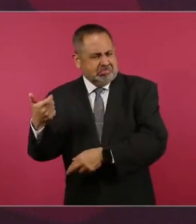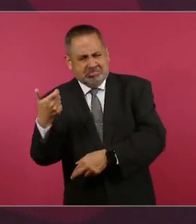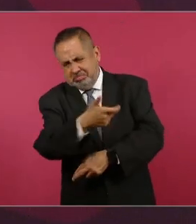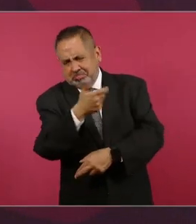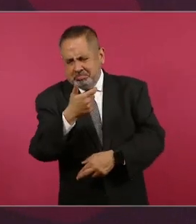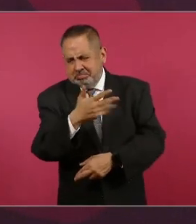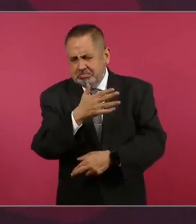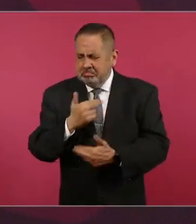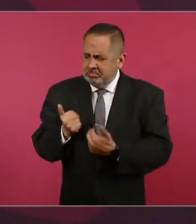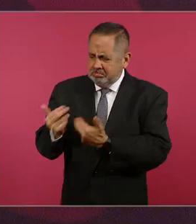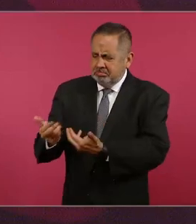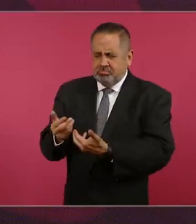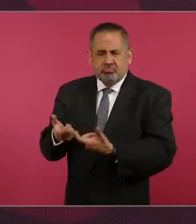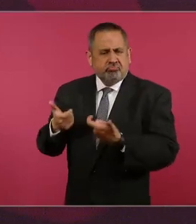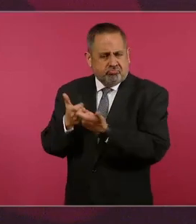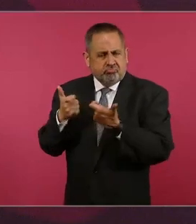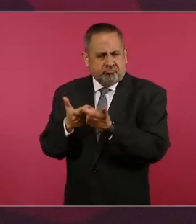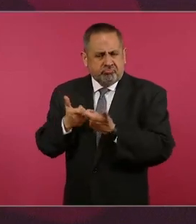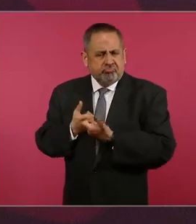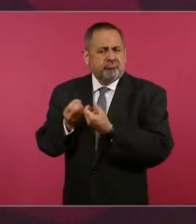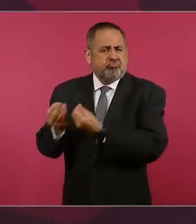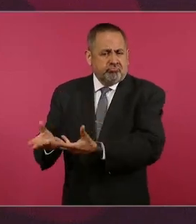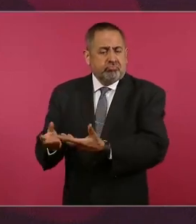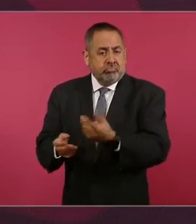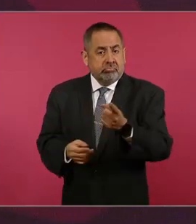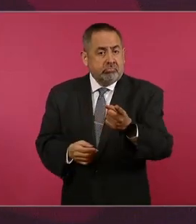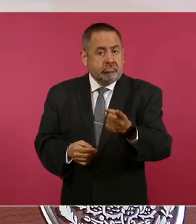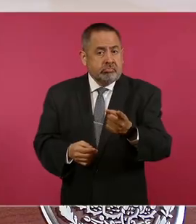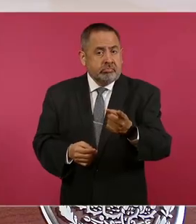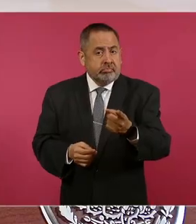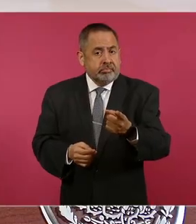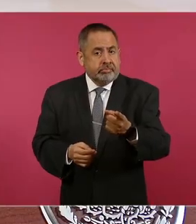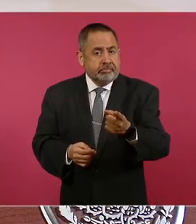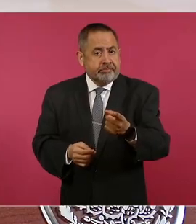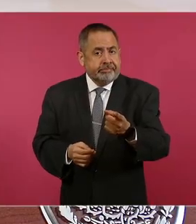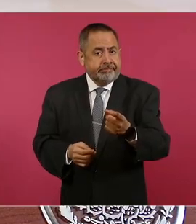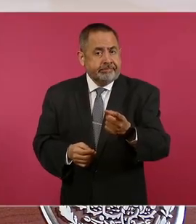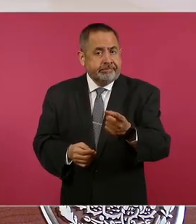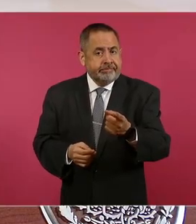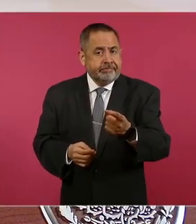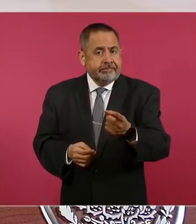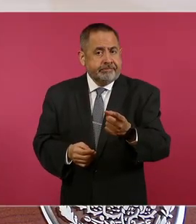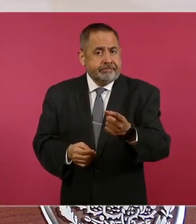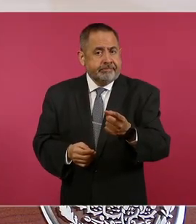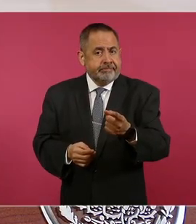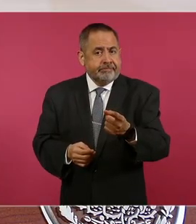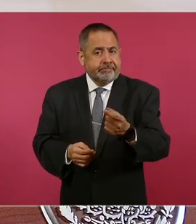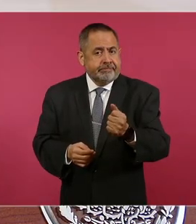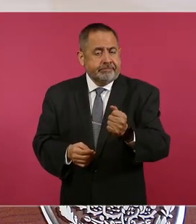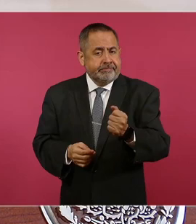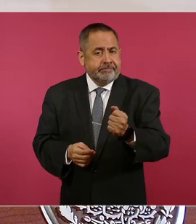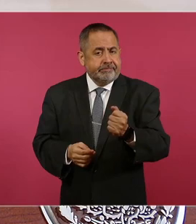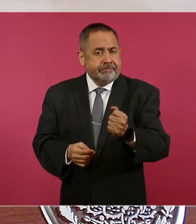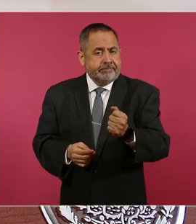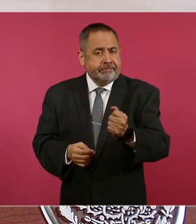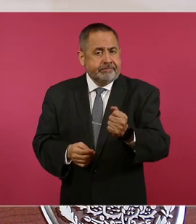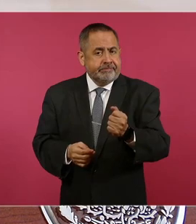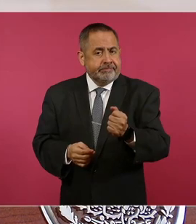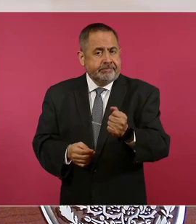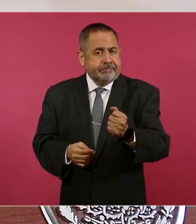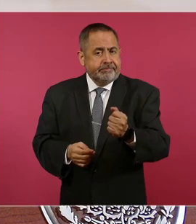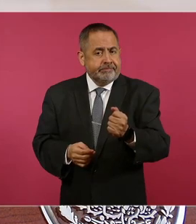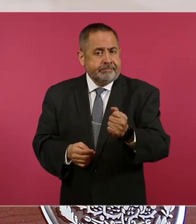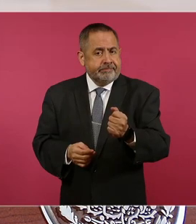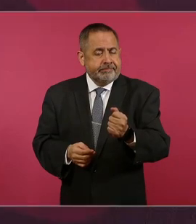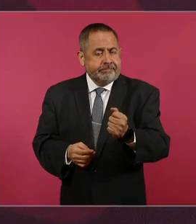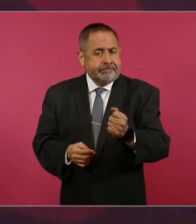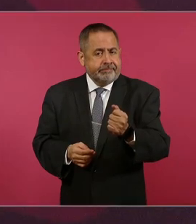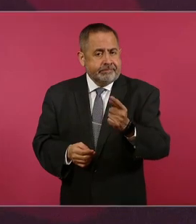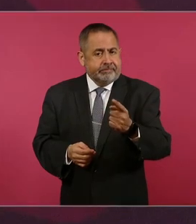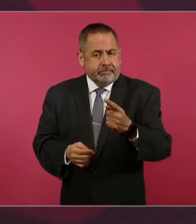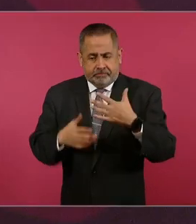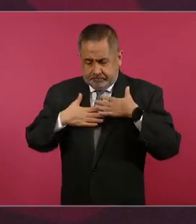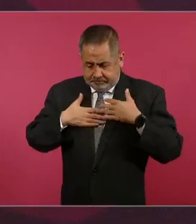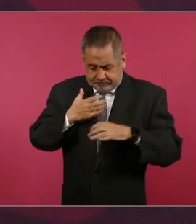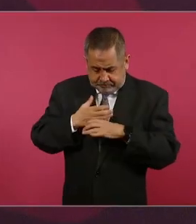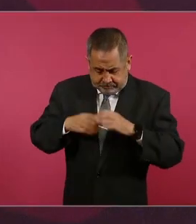sus